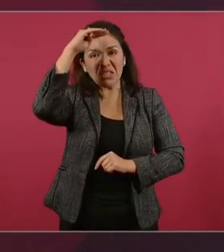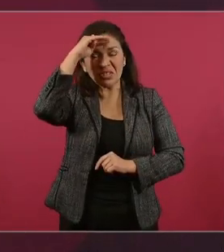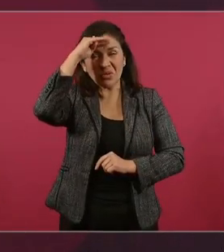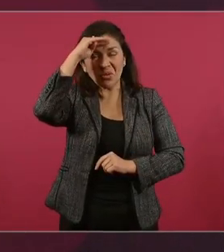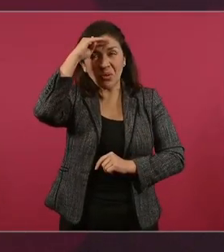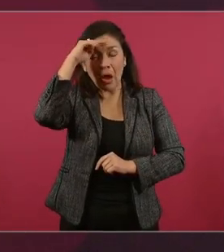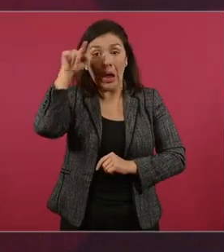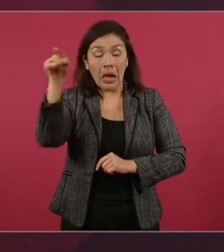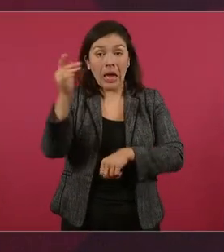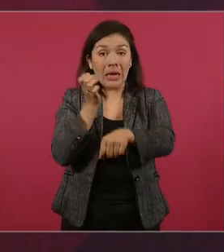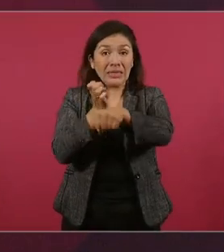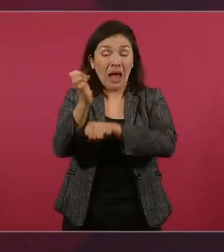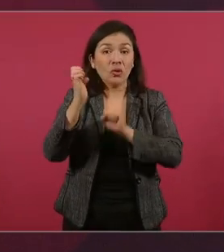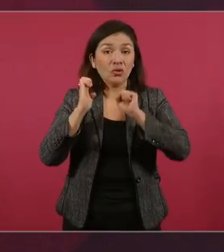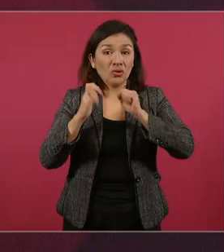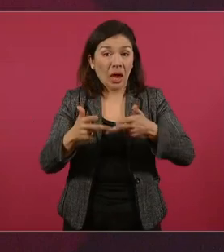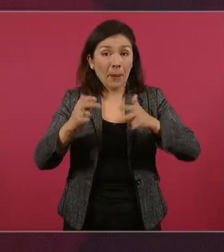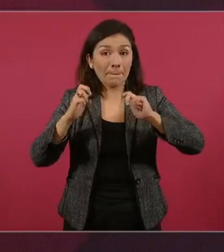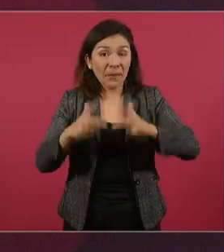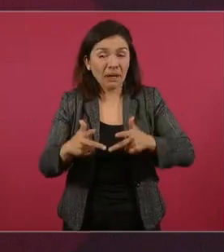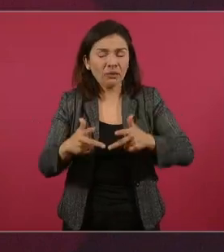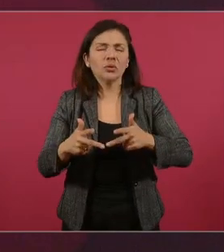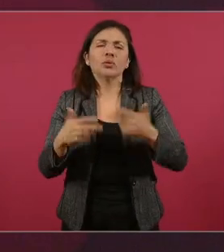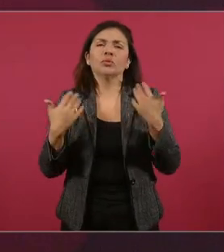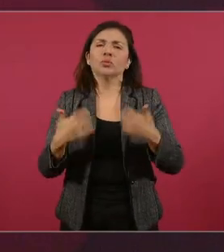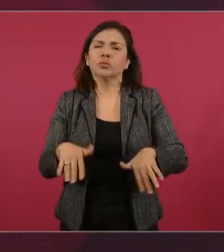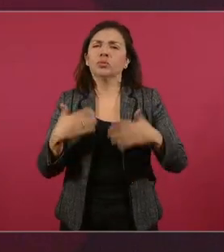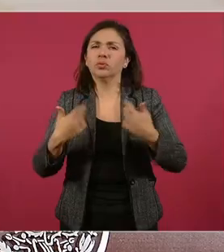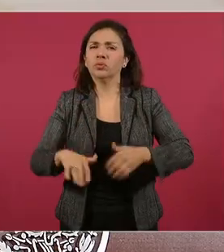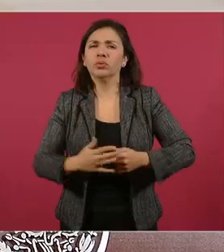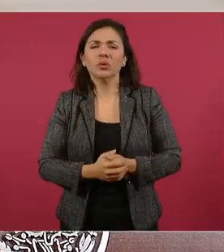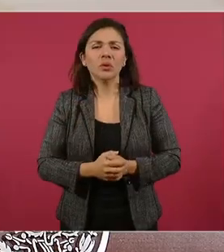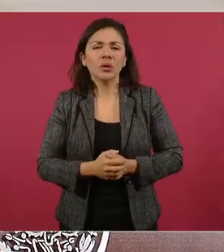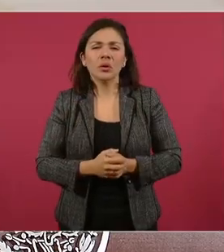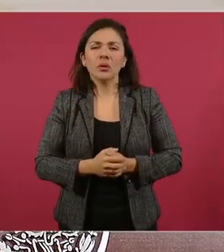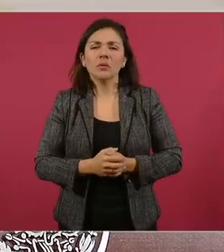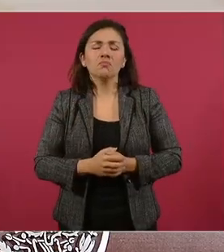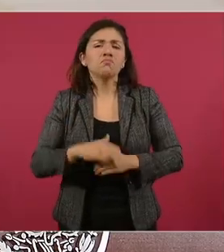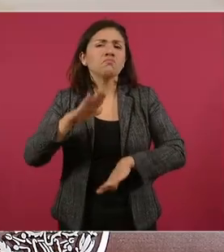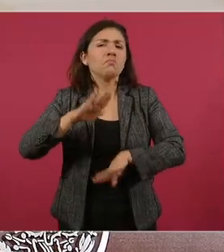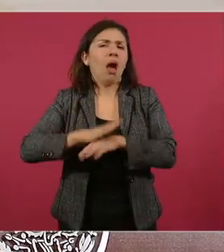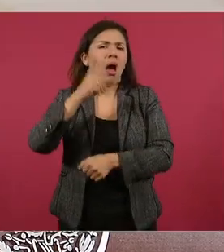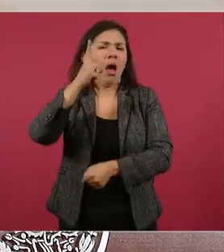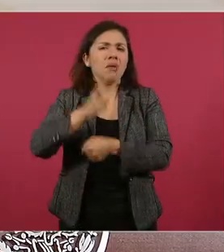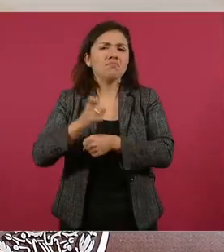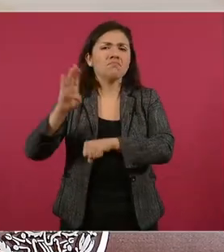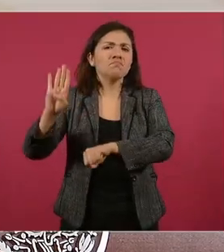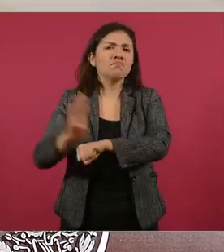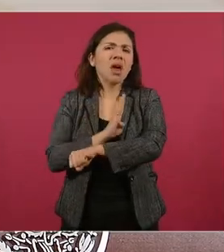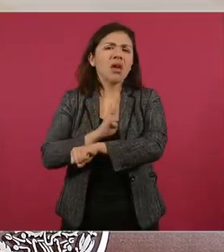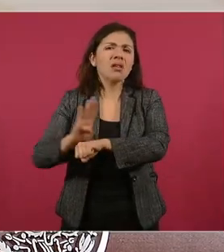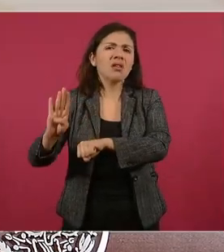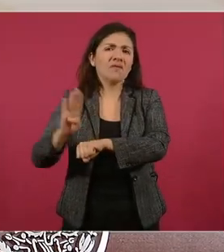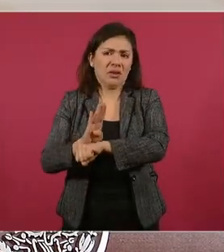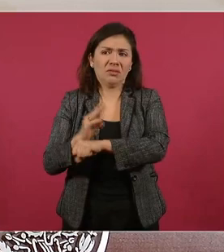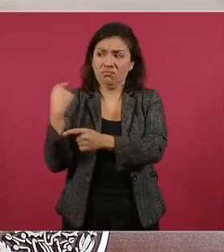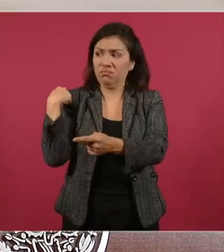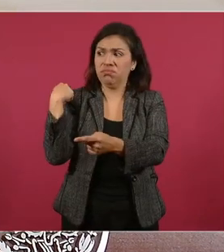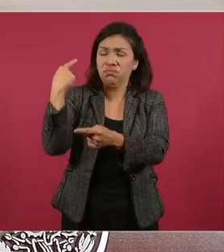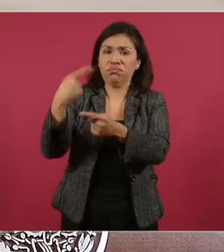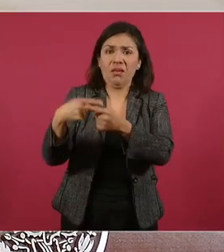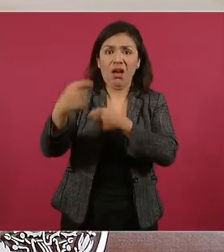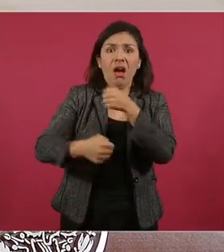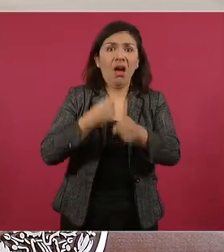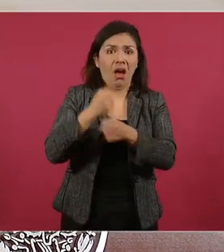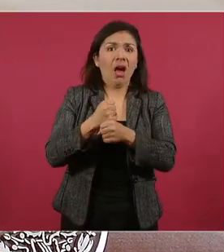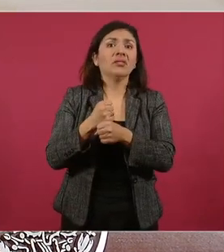Chiapas es de los estados que más han beneficiado en los últimos años.